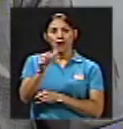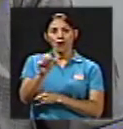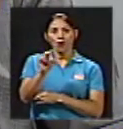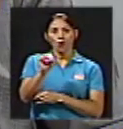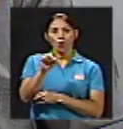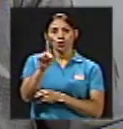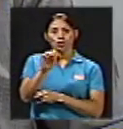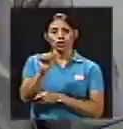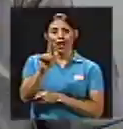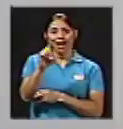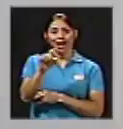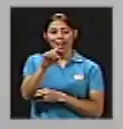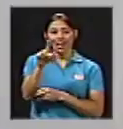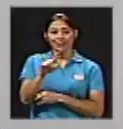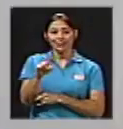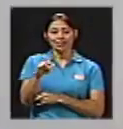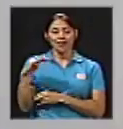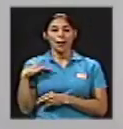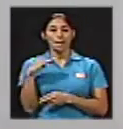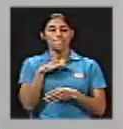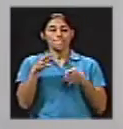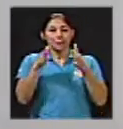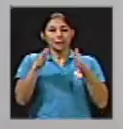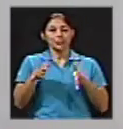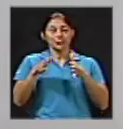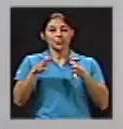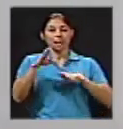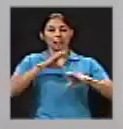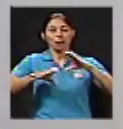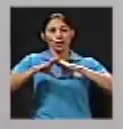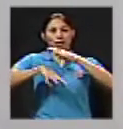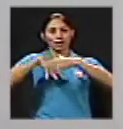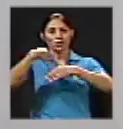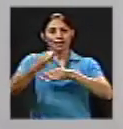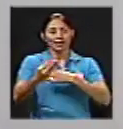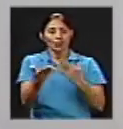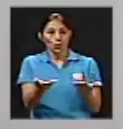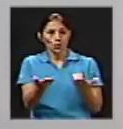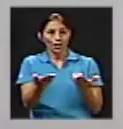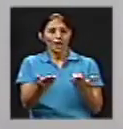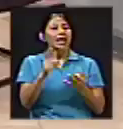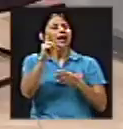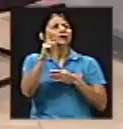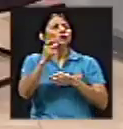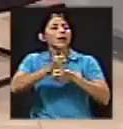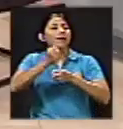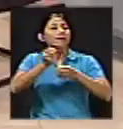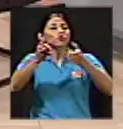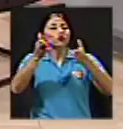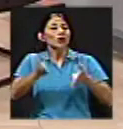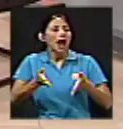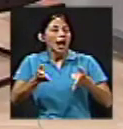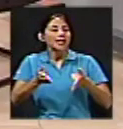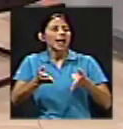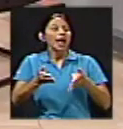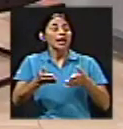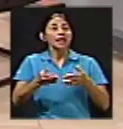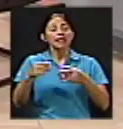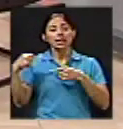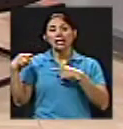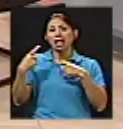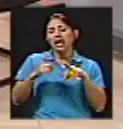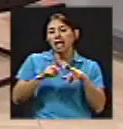Exterior, y una funcionaria que entre idas y venidas le ha dedicado 20